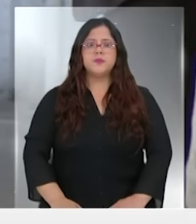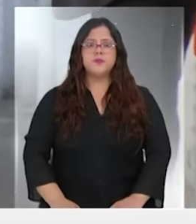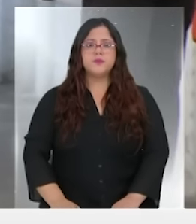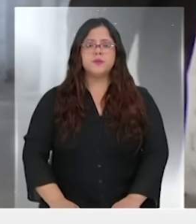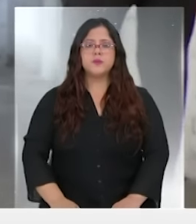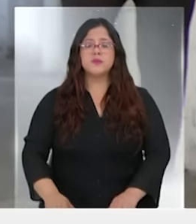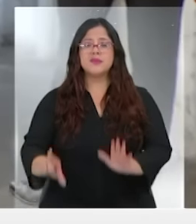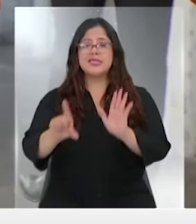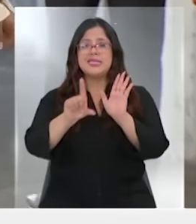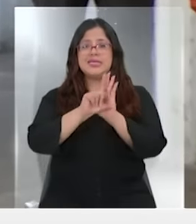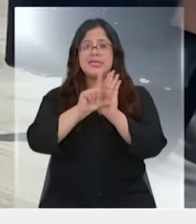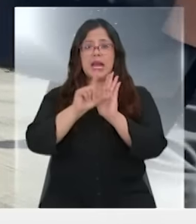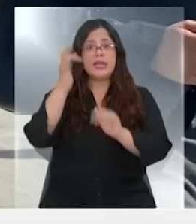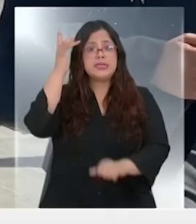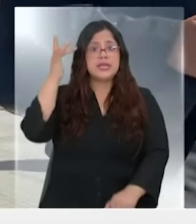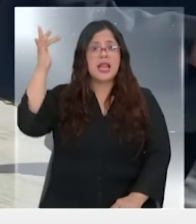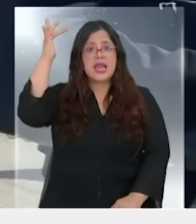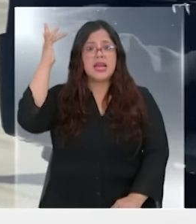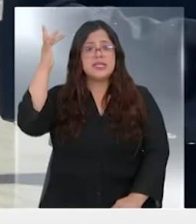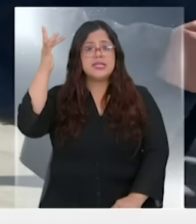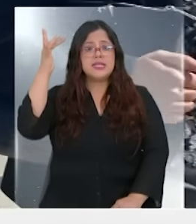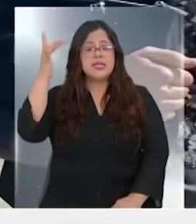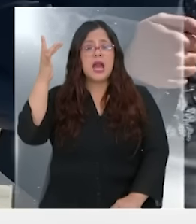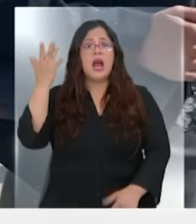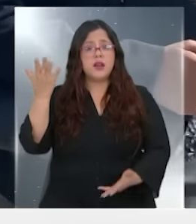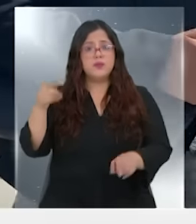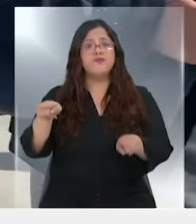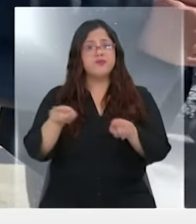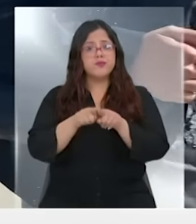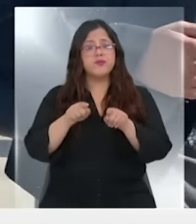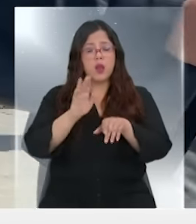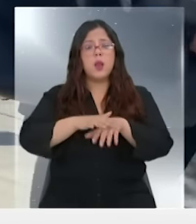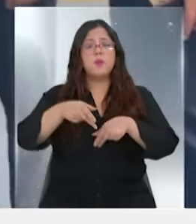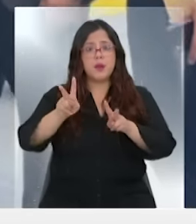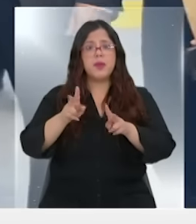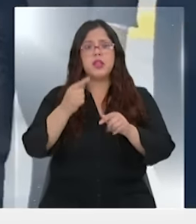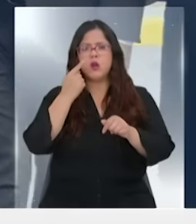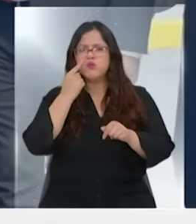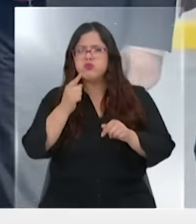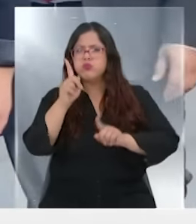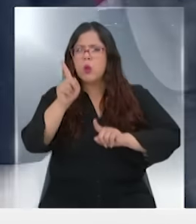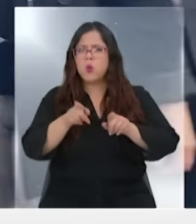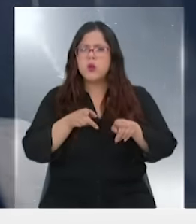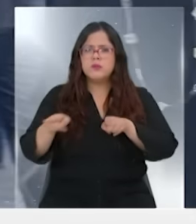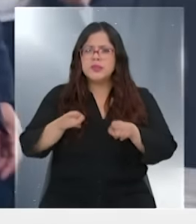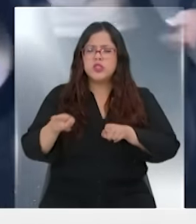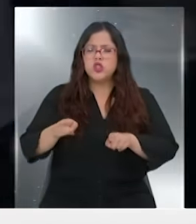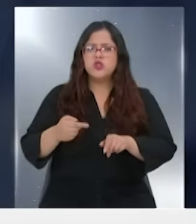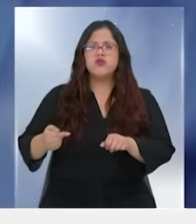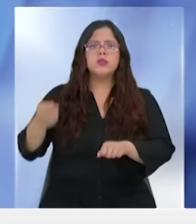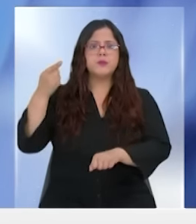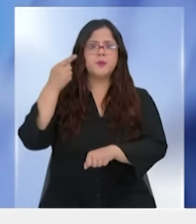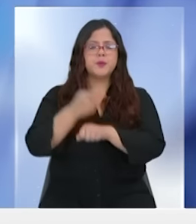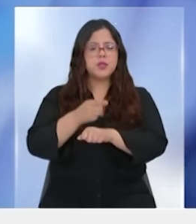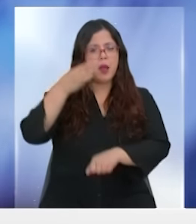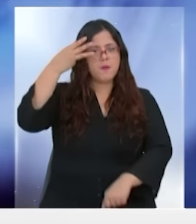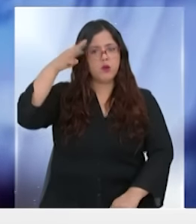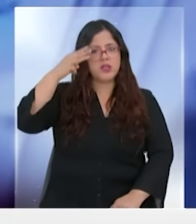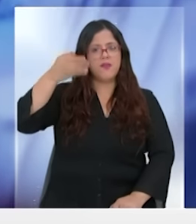Pero la ley de inteligencia no ha impedido que se conozcan algunas gestiones ordenadas por Monsalve.